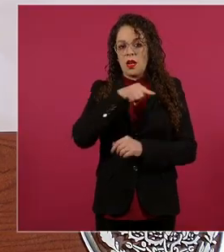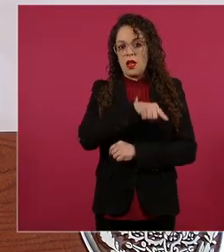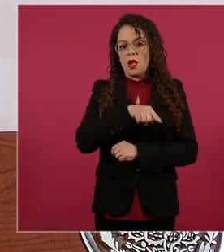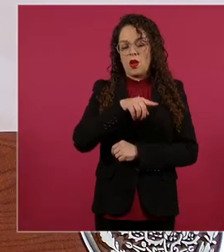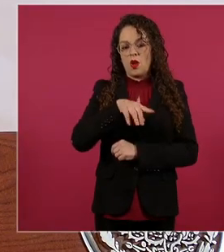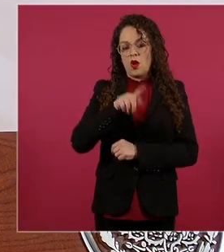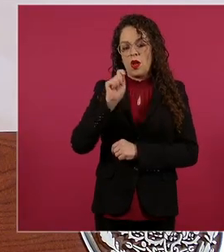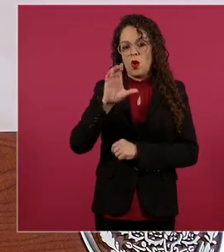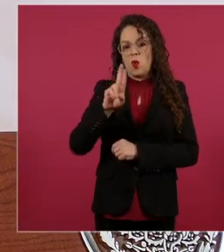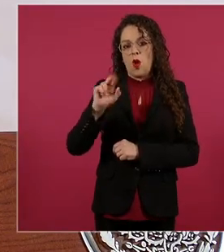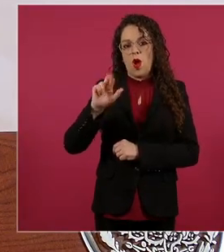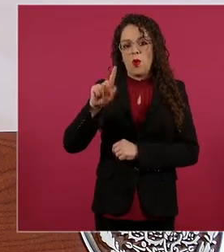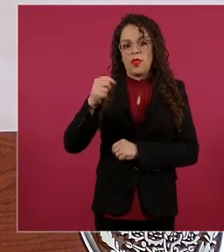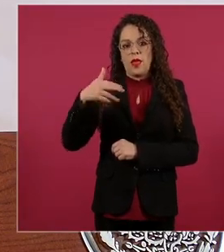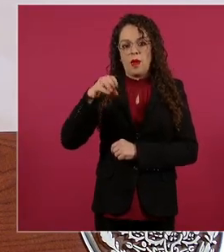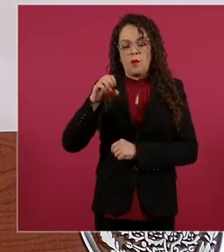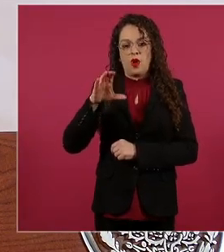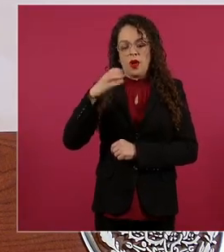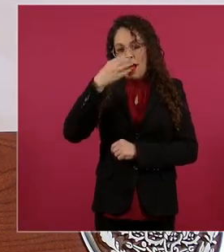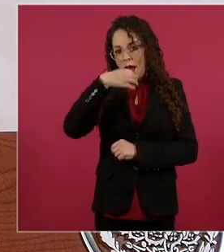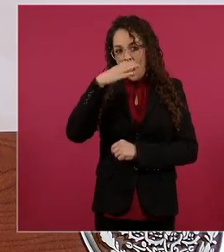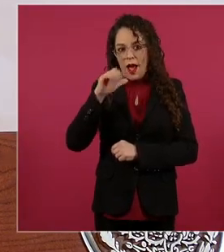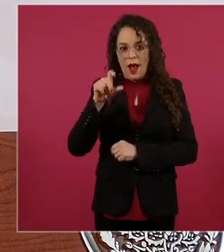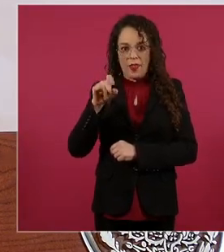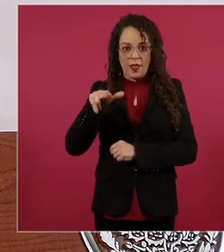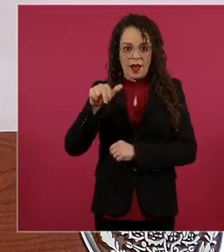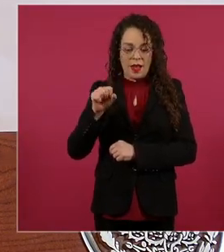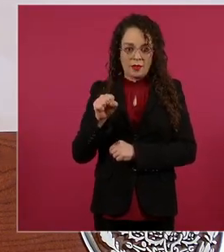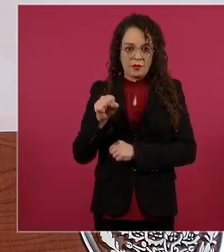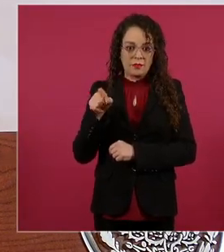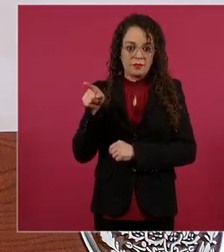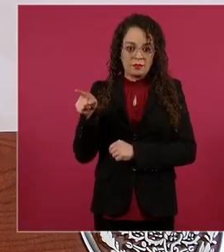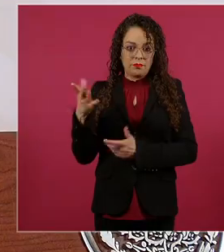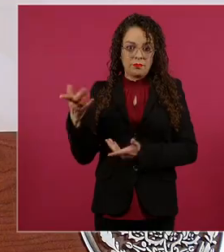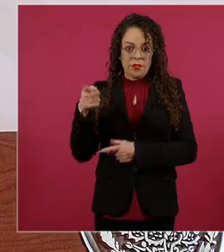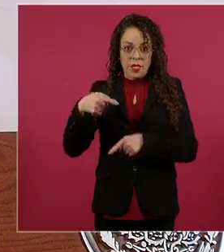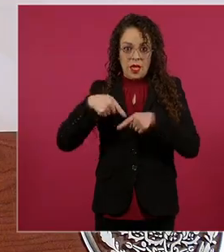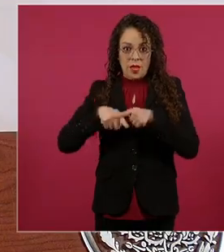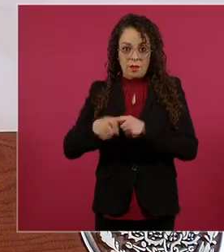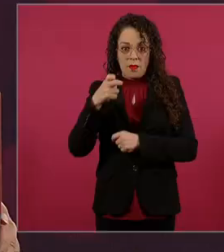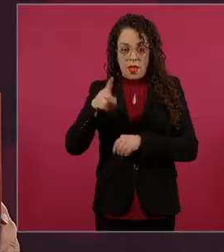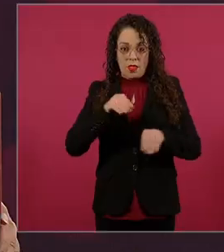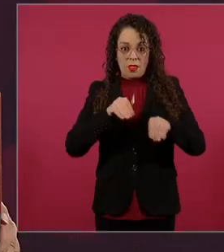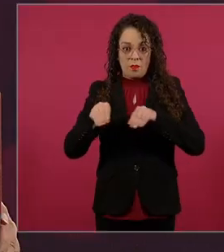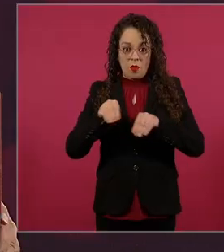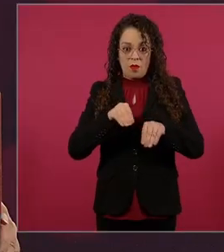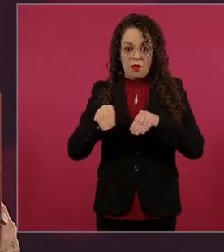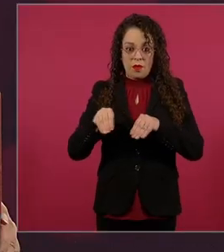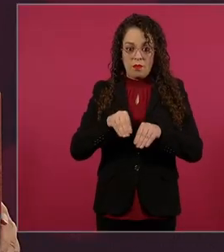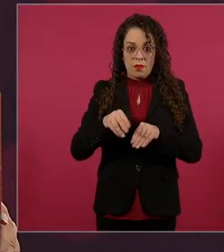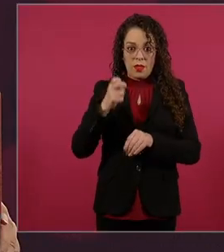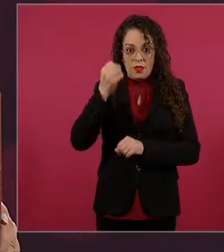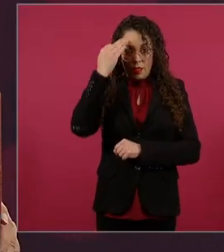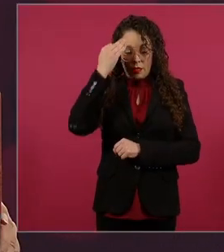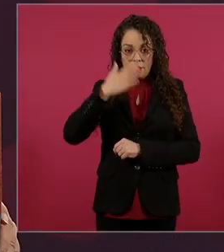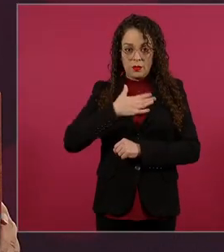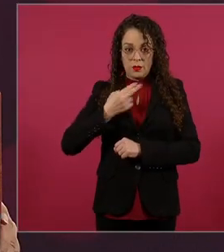Precursor de este movimiento democrático De nuestro tiempo